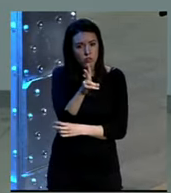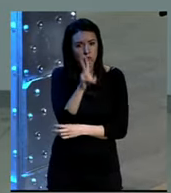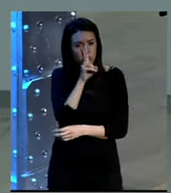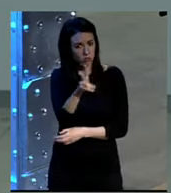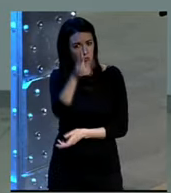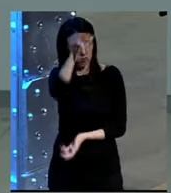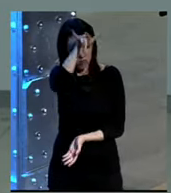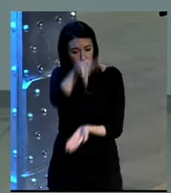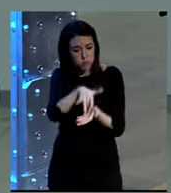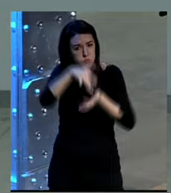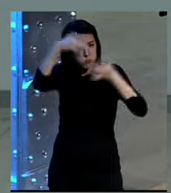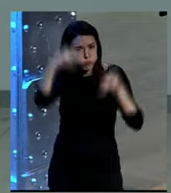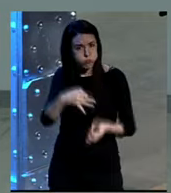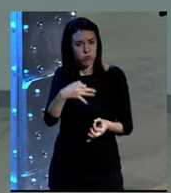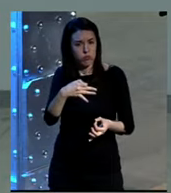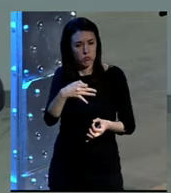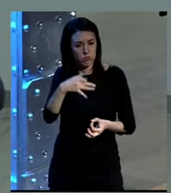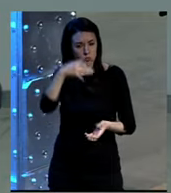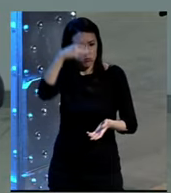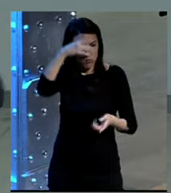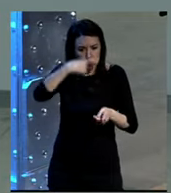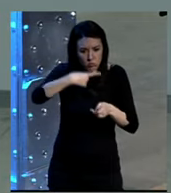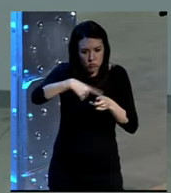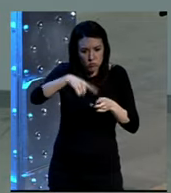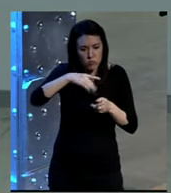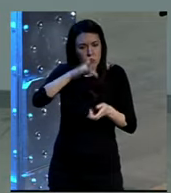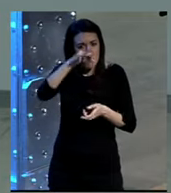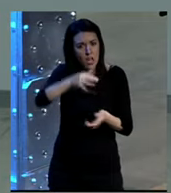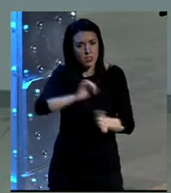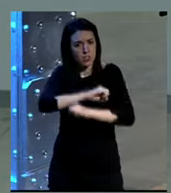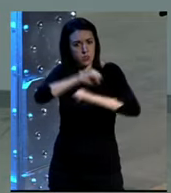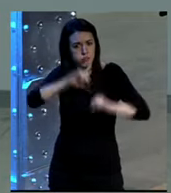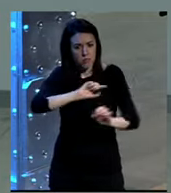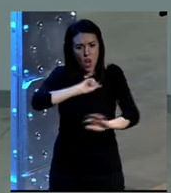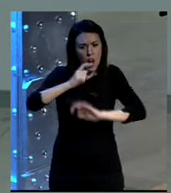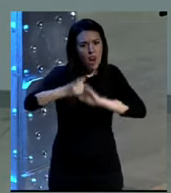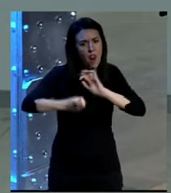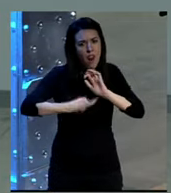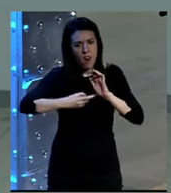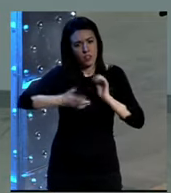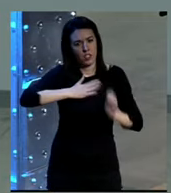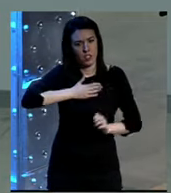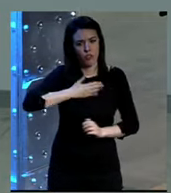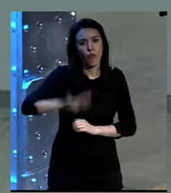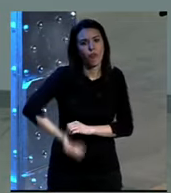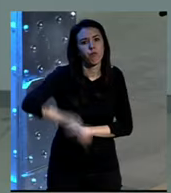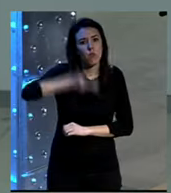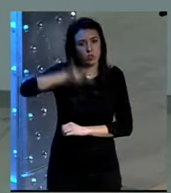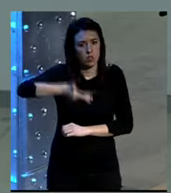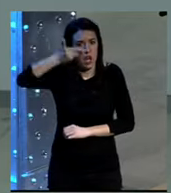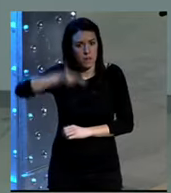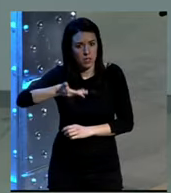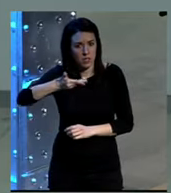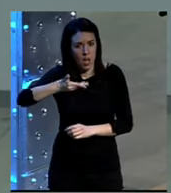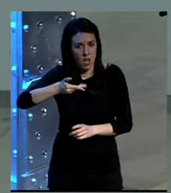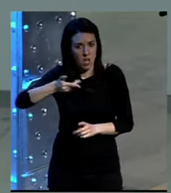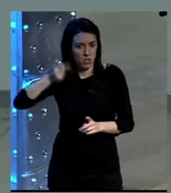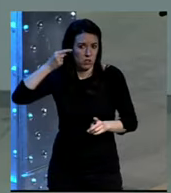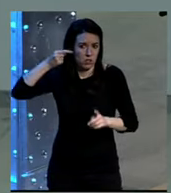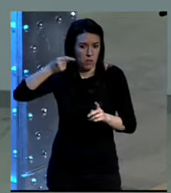y ocurrieron y se establecieron leyes fundamentales para prácticamente 100